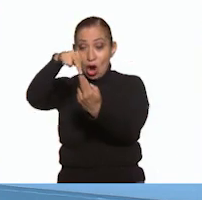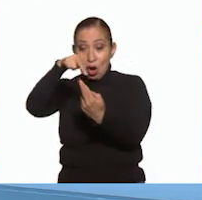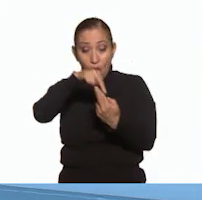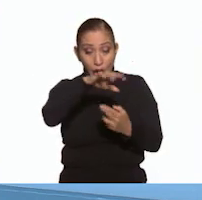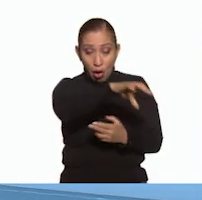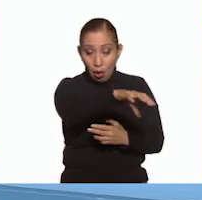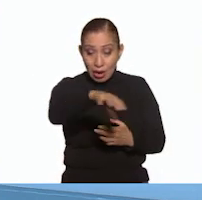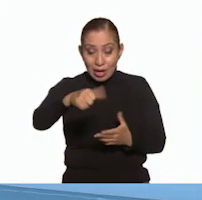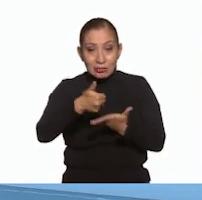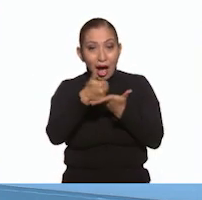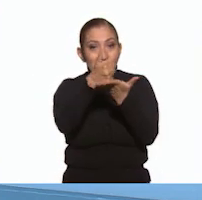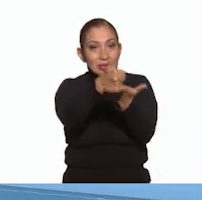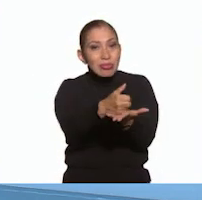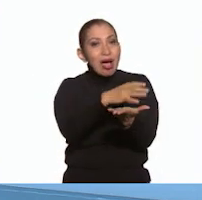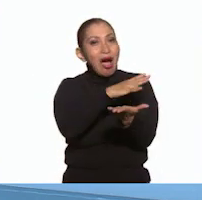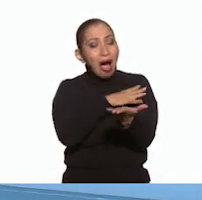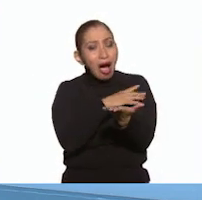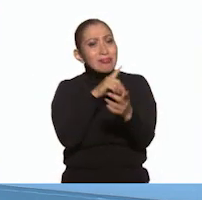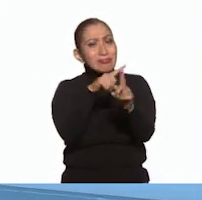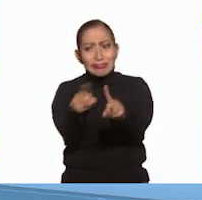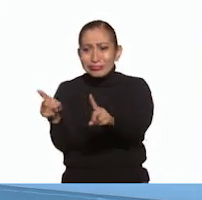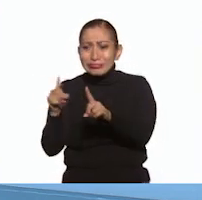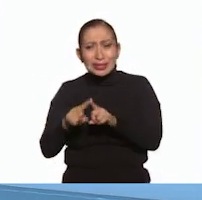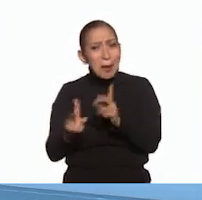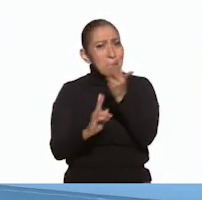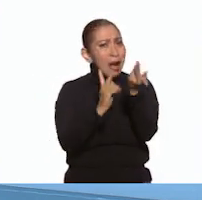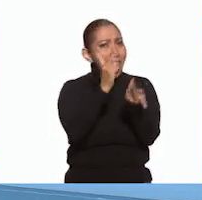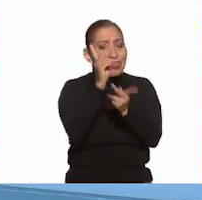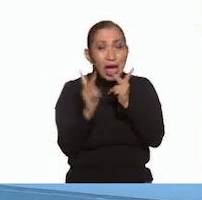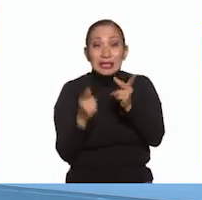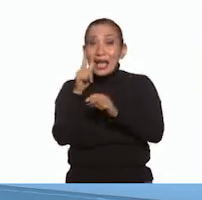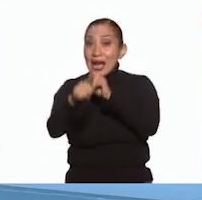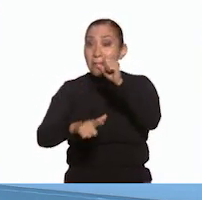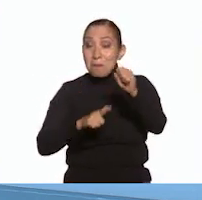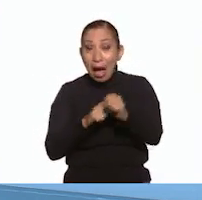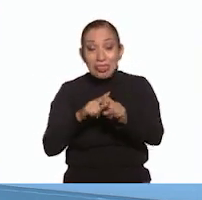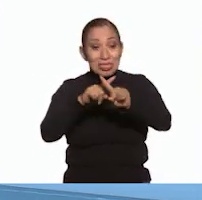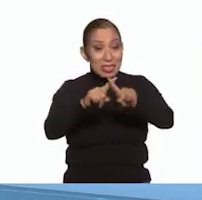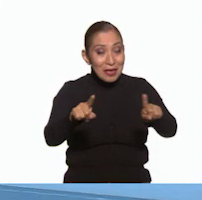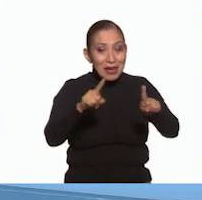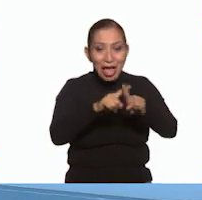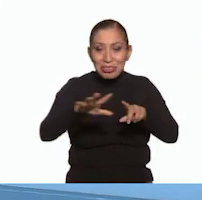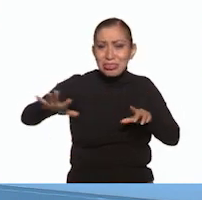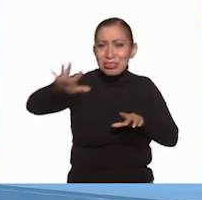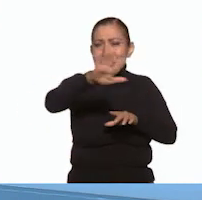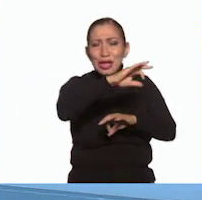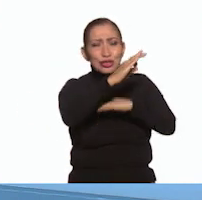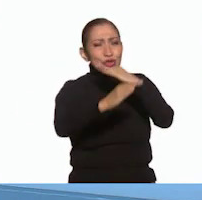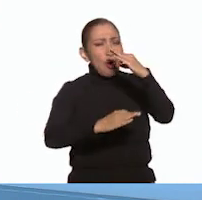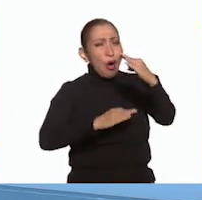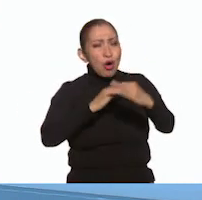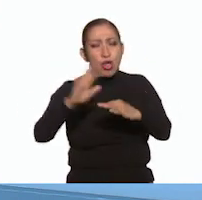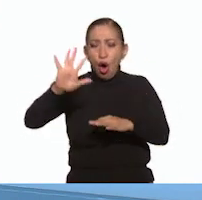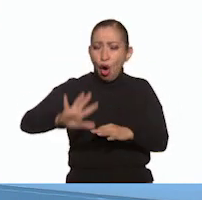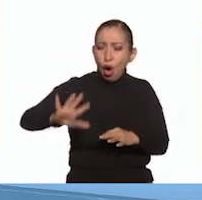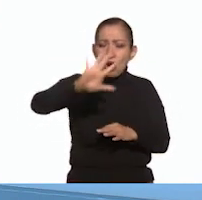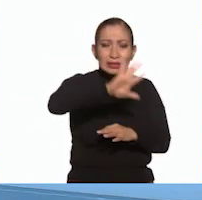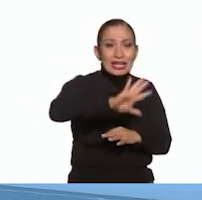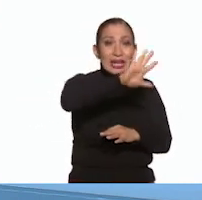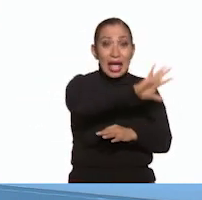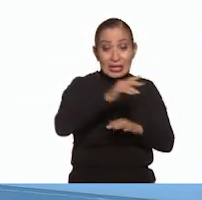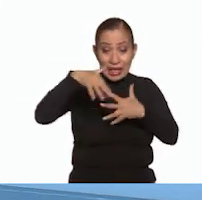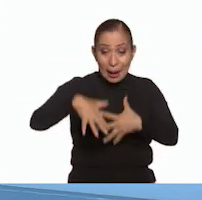planeta favorecen que exista una gran diversidad de plantas y animales a lo largo y ancho de los continentes